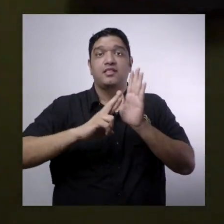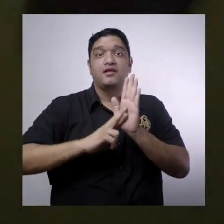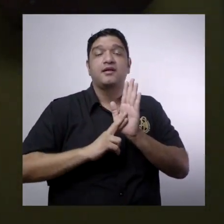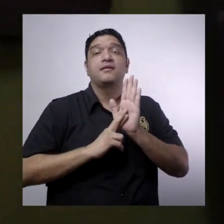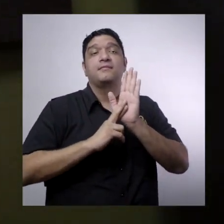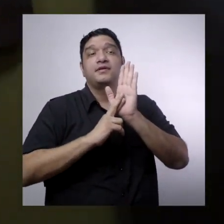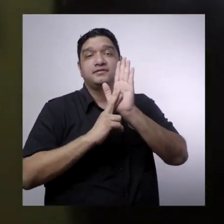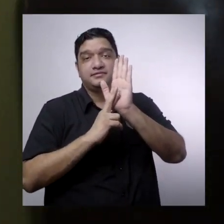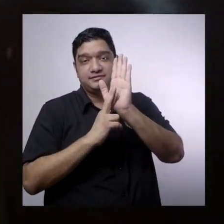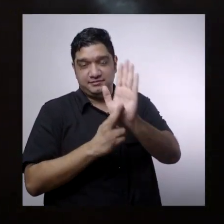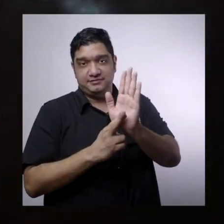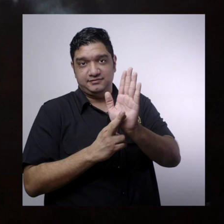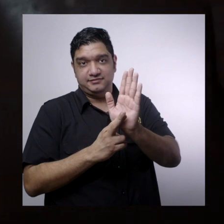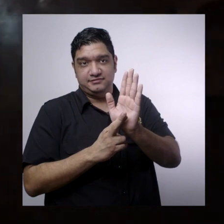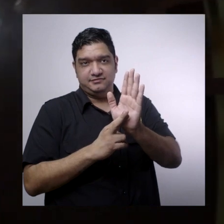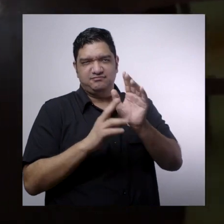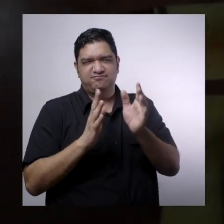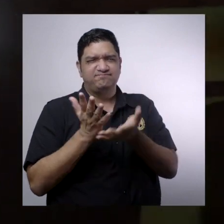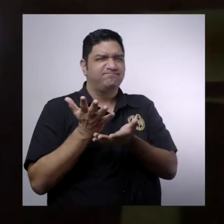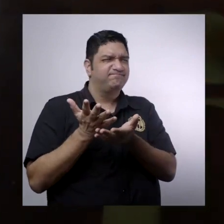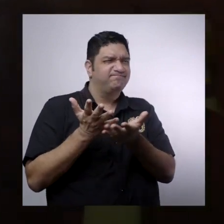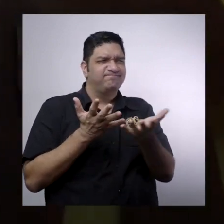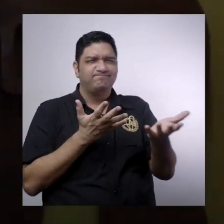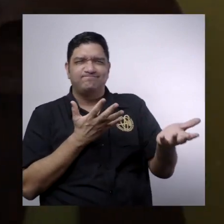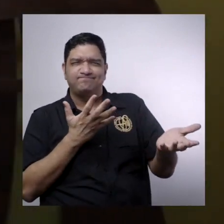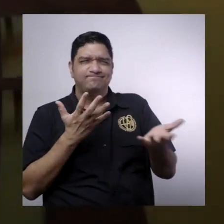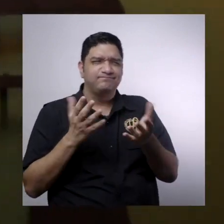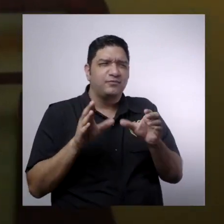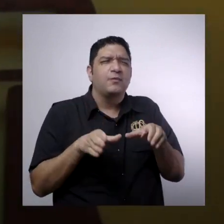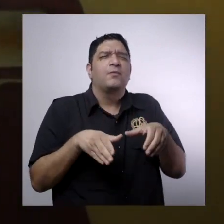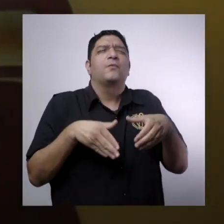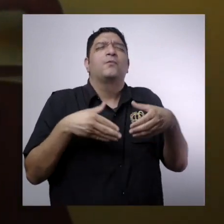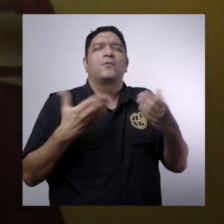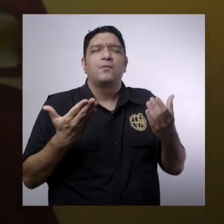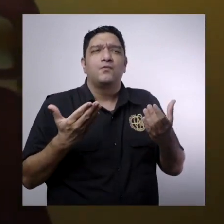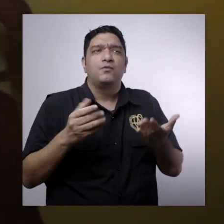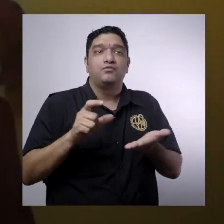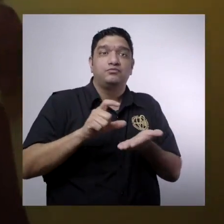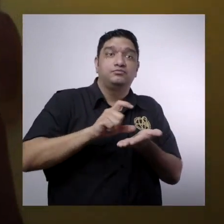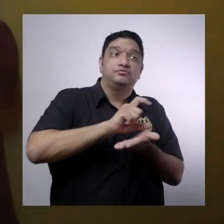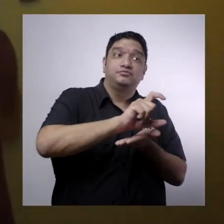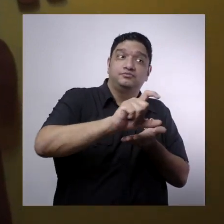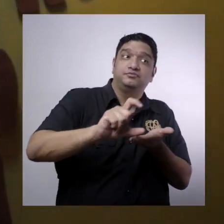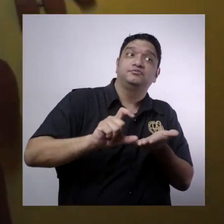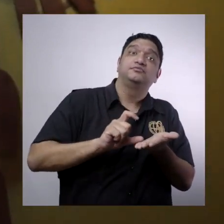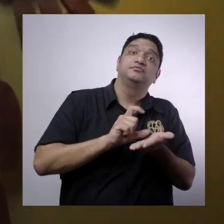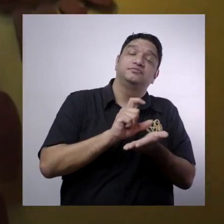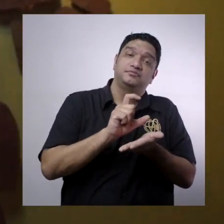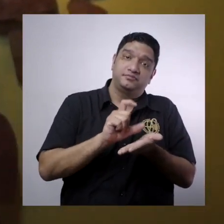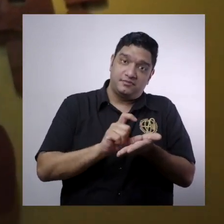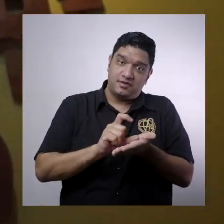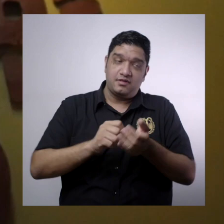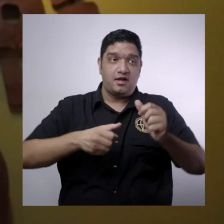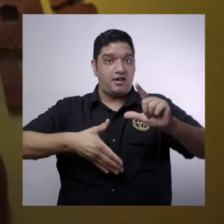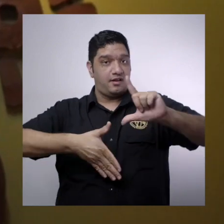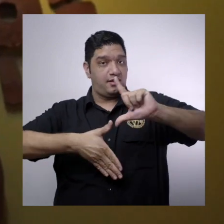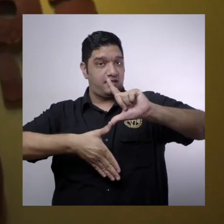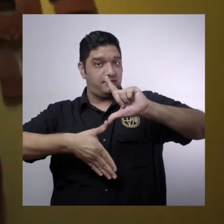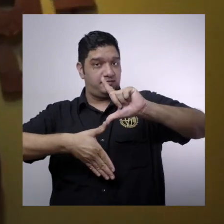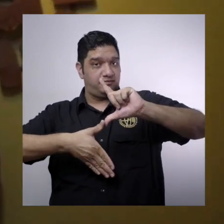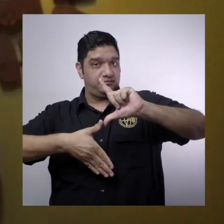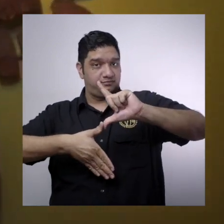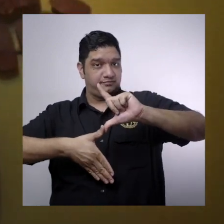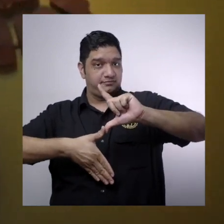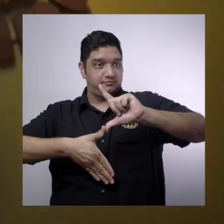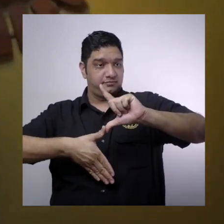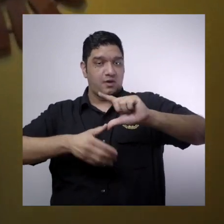representación de cómo una ciudad, sobre todo una ciudad latinoamericana,